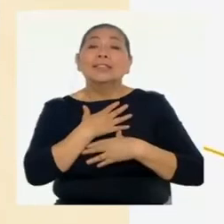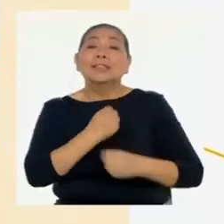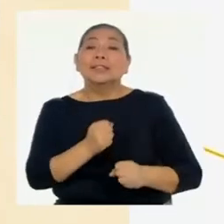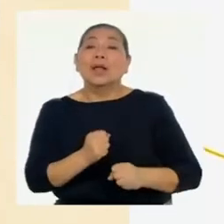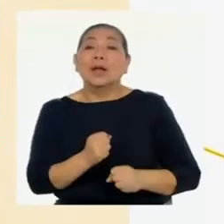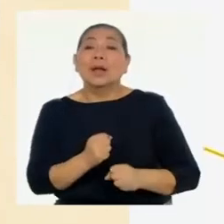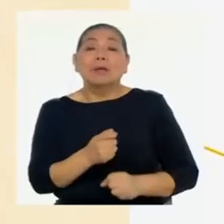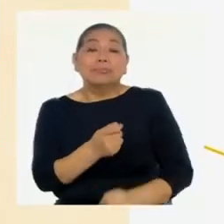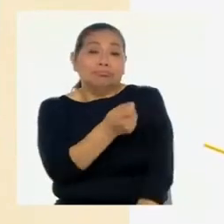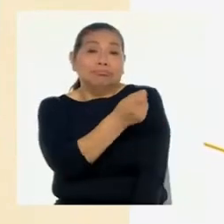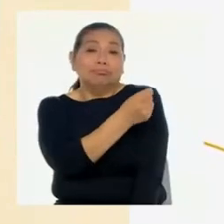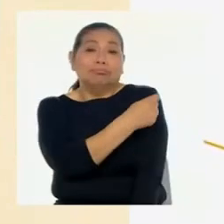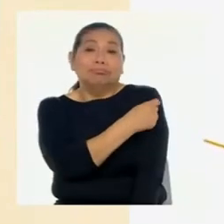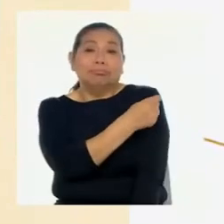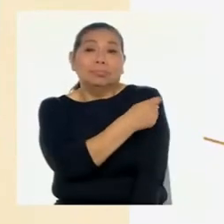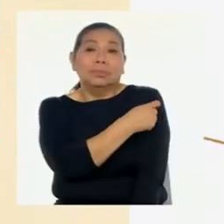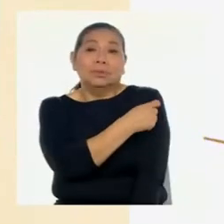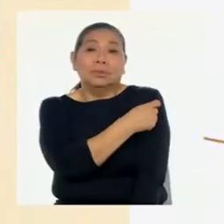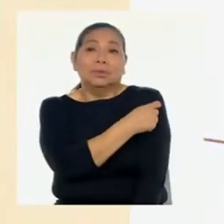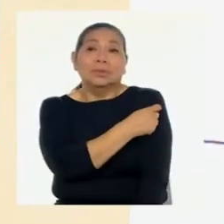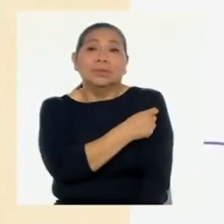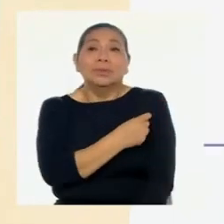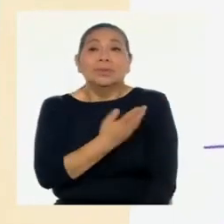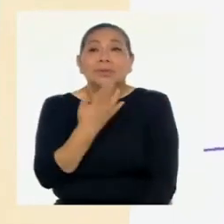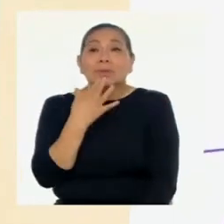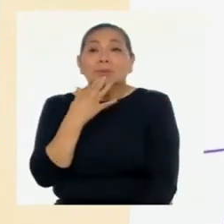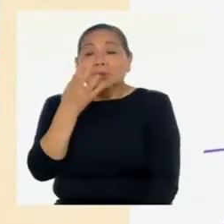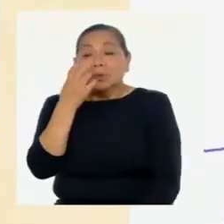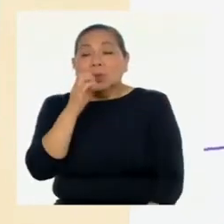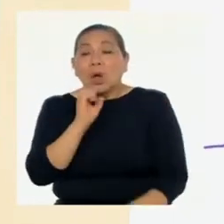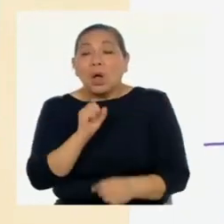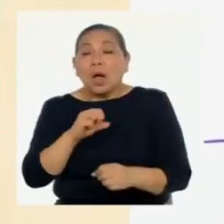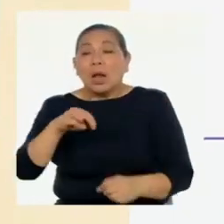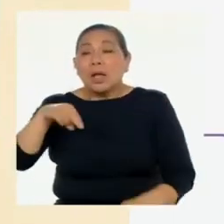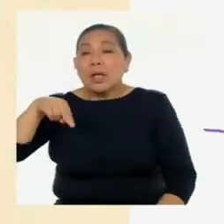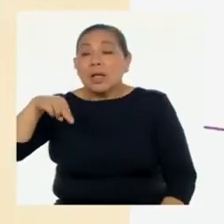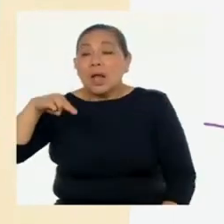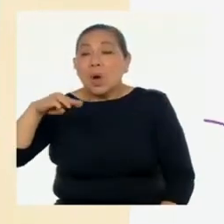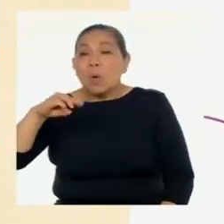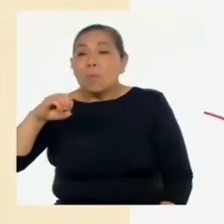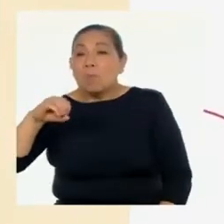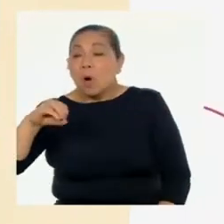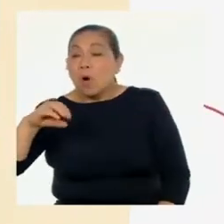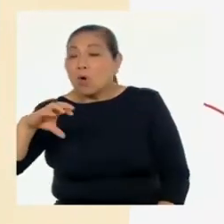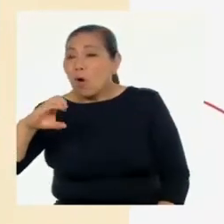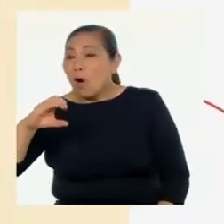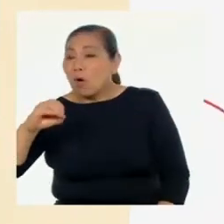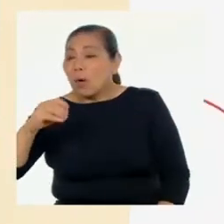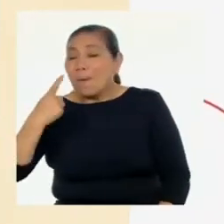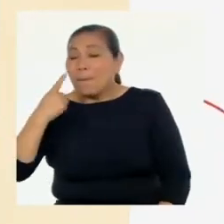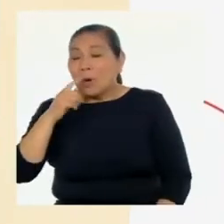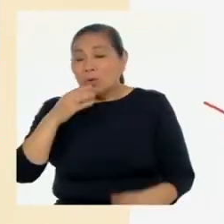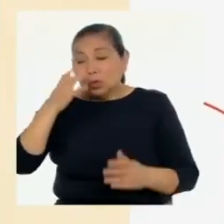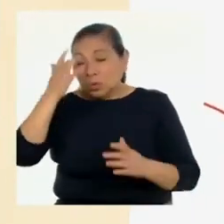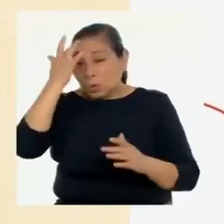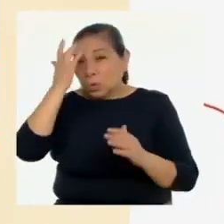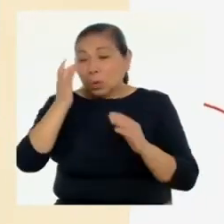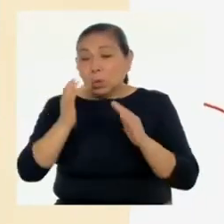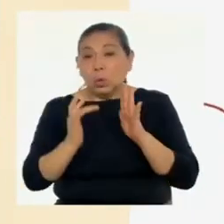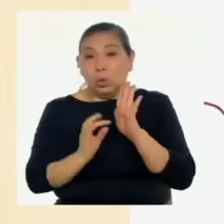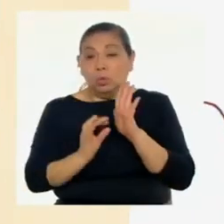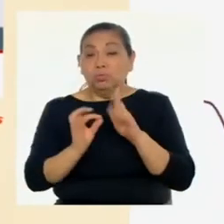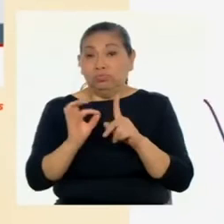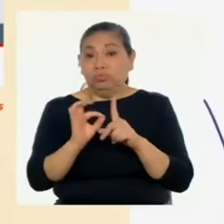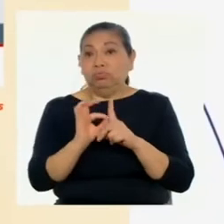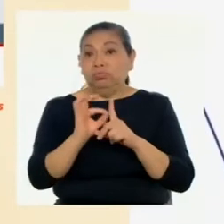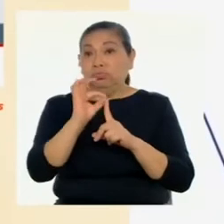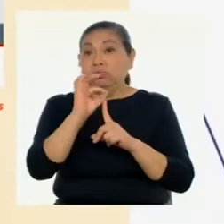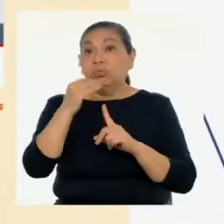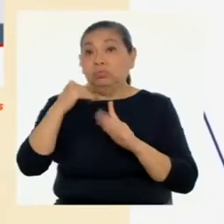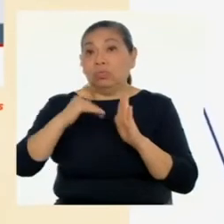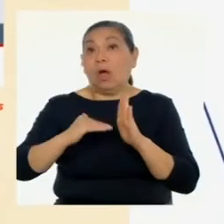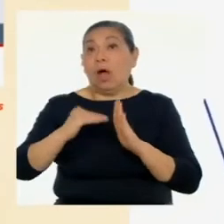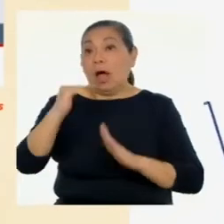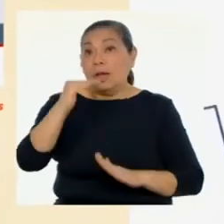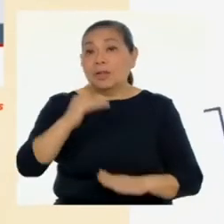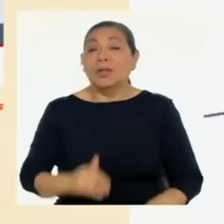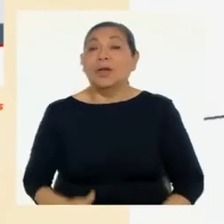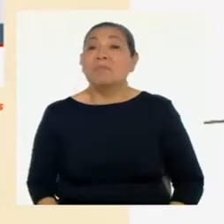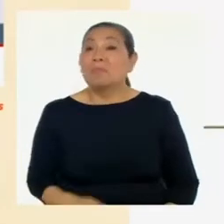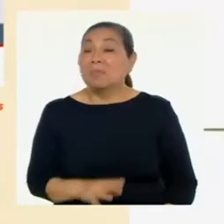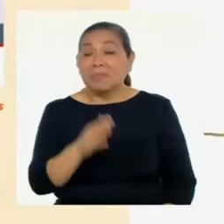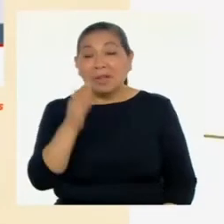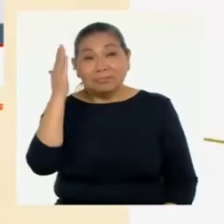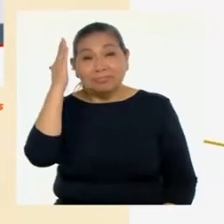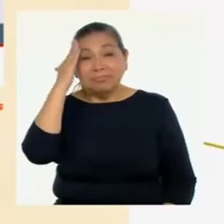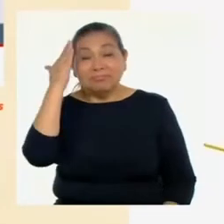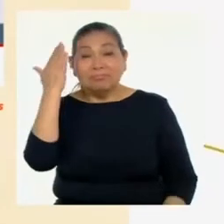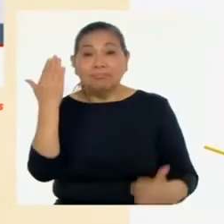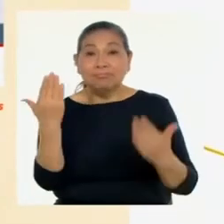salud vacunándonos contra la influenza y el neumococo, sobre todo cuando las temperaturas descienden. Bien, Yanira. Ahora